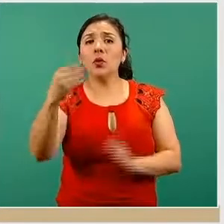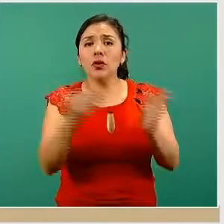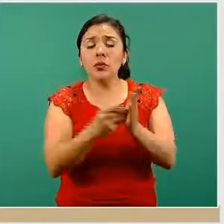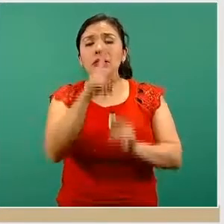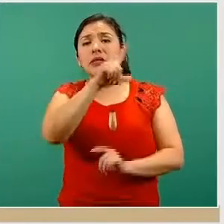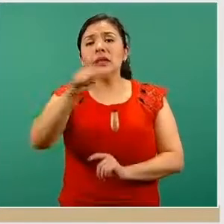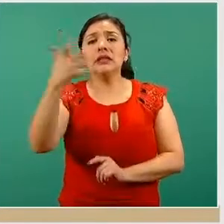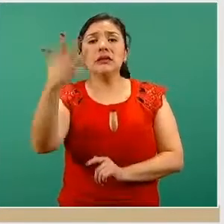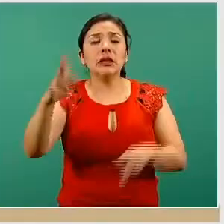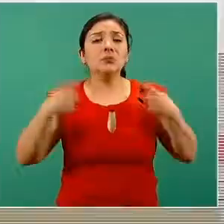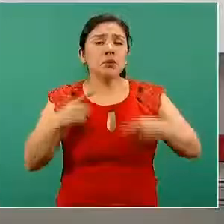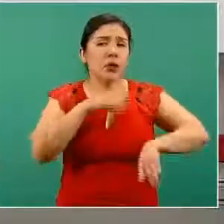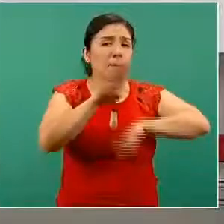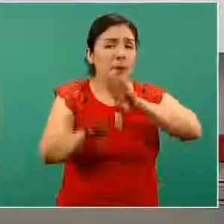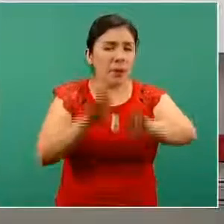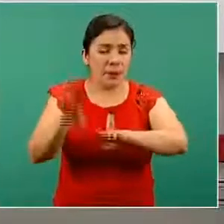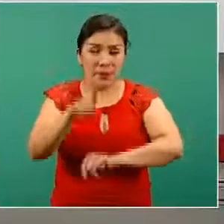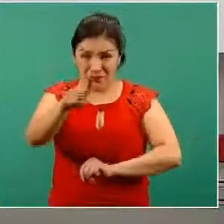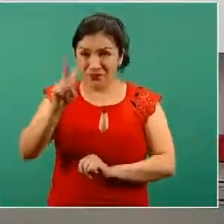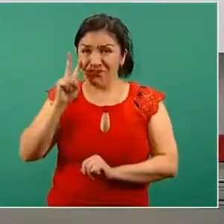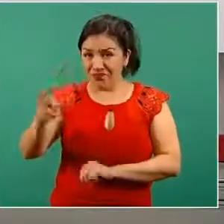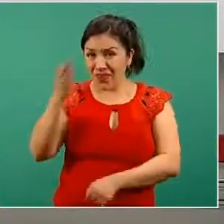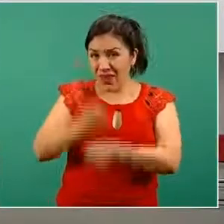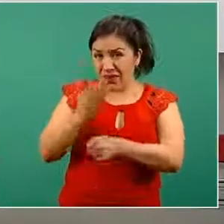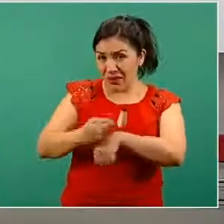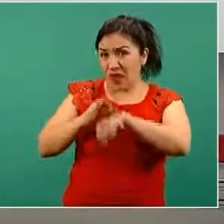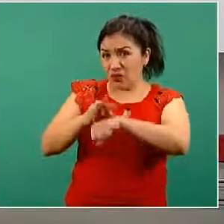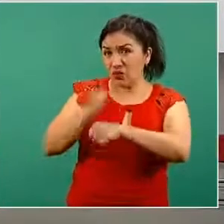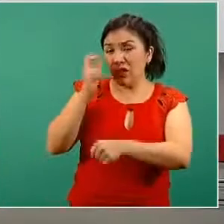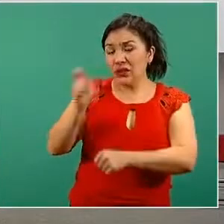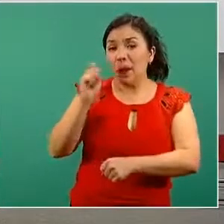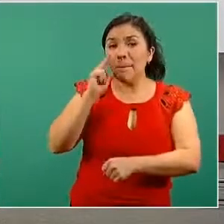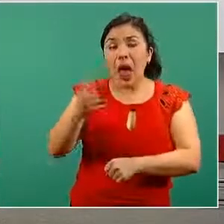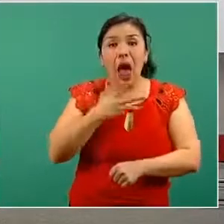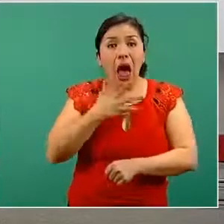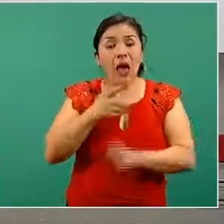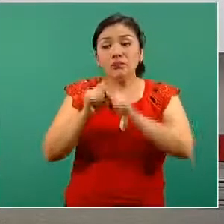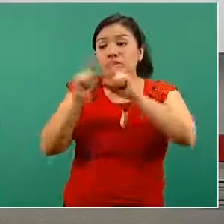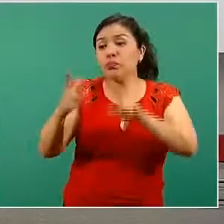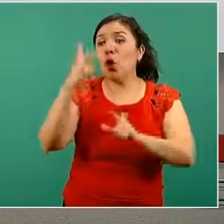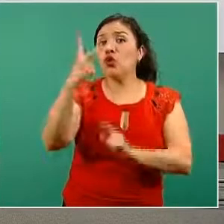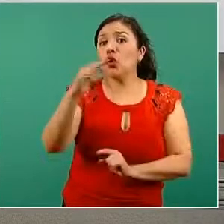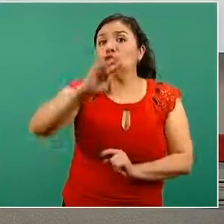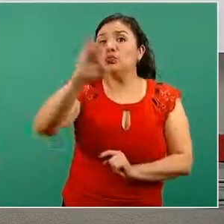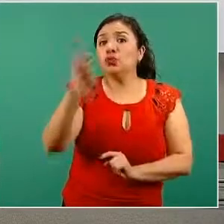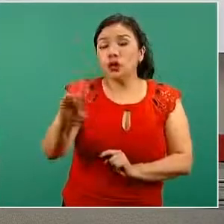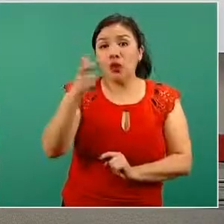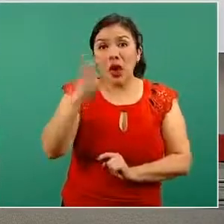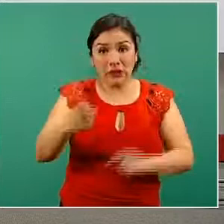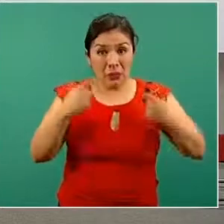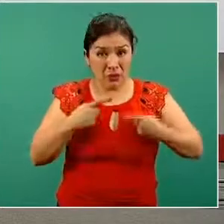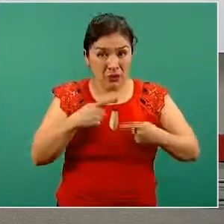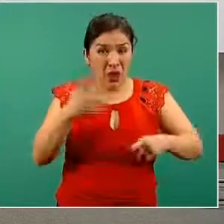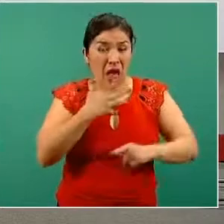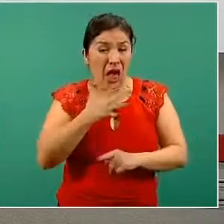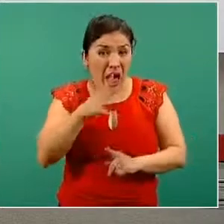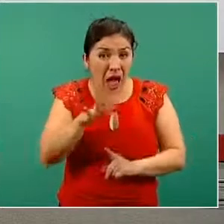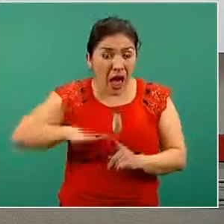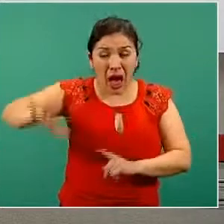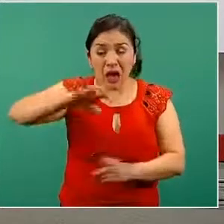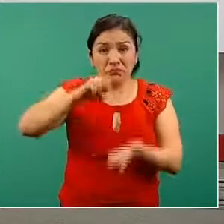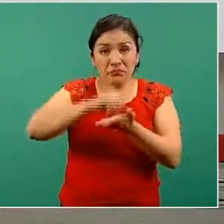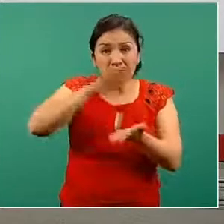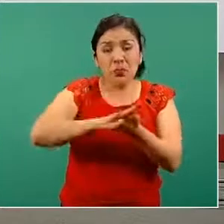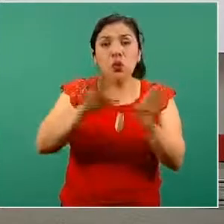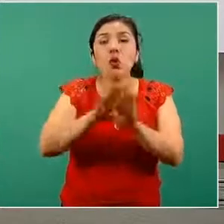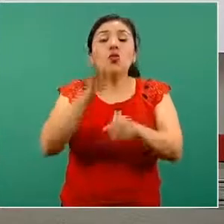194.710 defunciones. Observen pues cómo actualmente mantenemos tan solo el 2% de toda la población que tenemos registrada